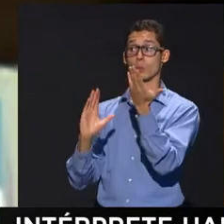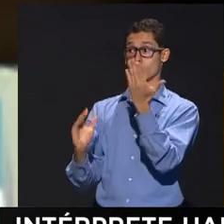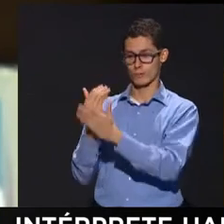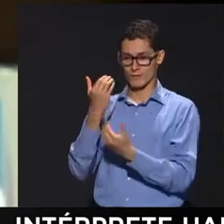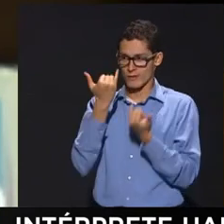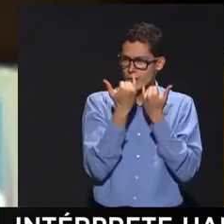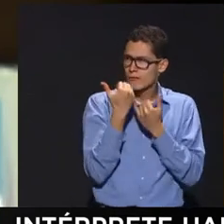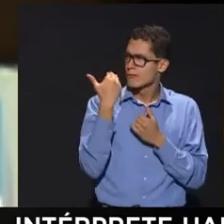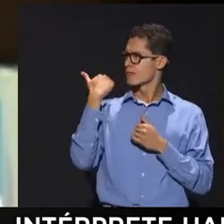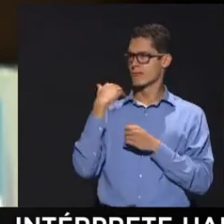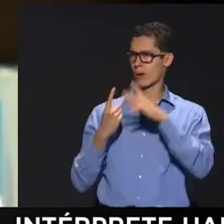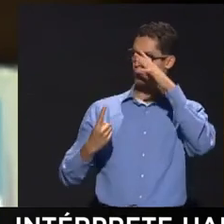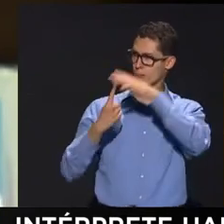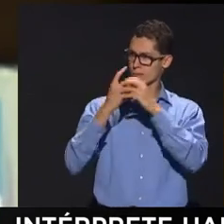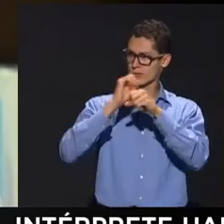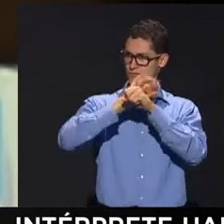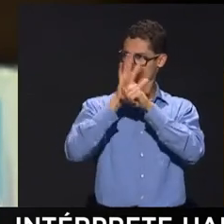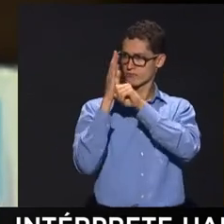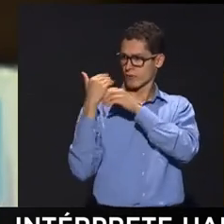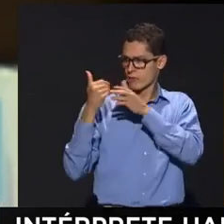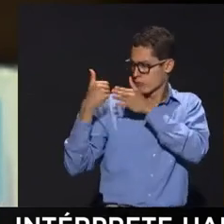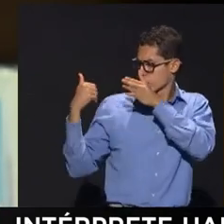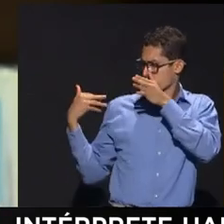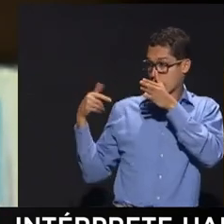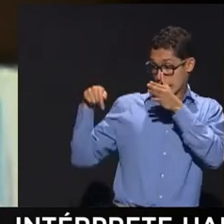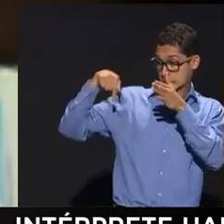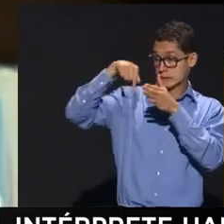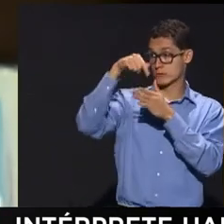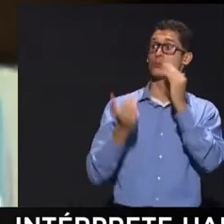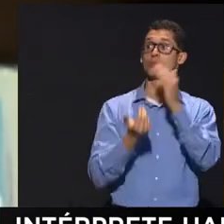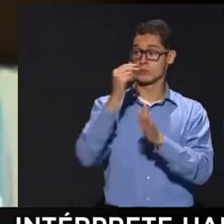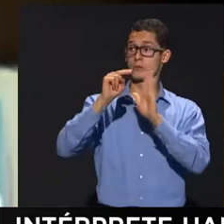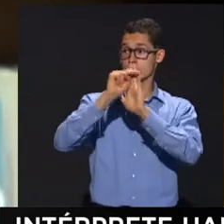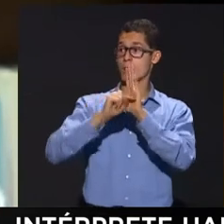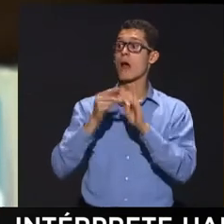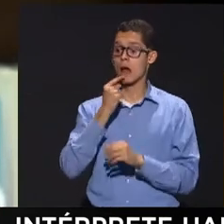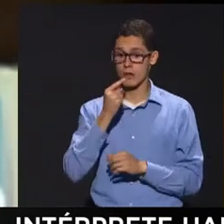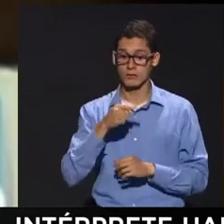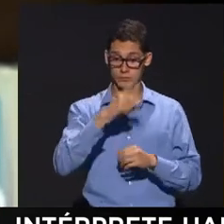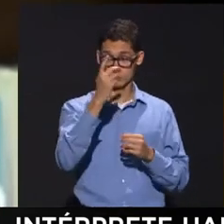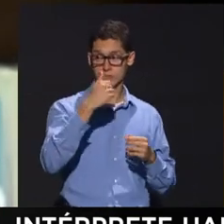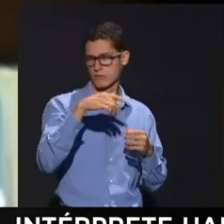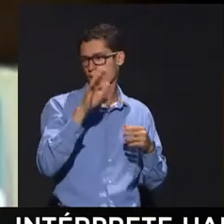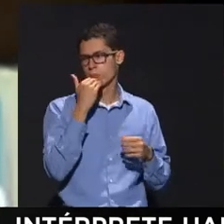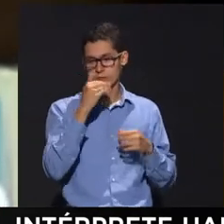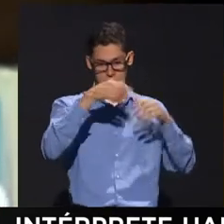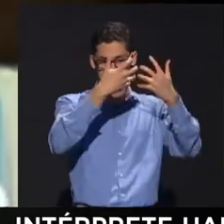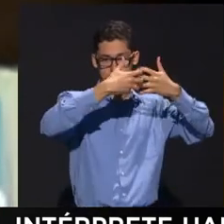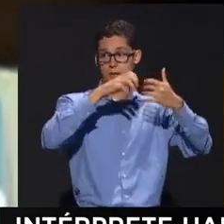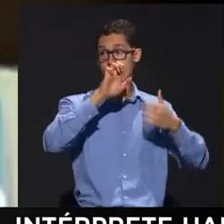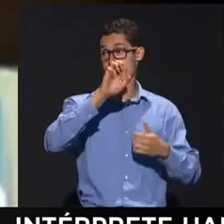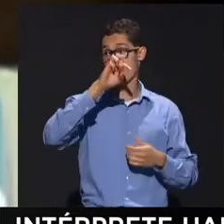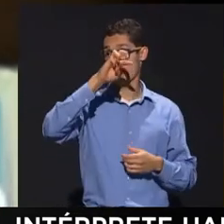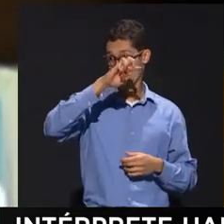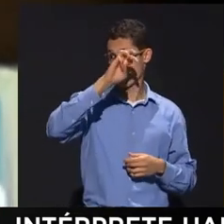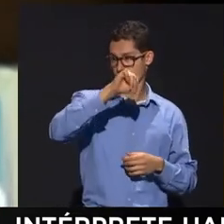de cuarentena buscan que los prestadores de servicios le ofrezcan facilidades a las familias y que los prestadores de